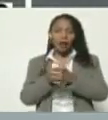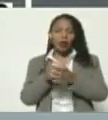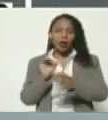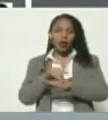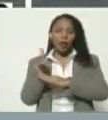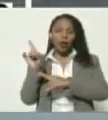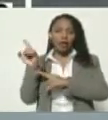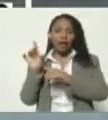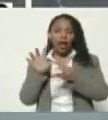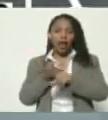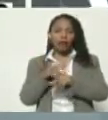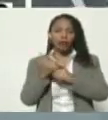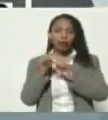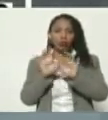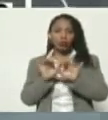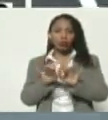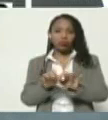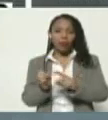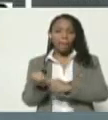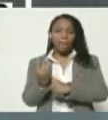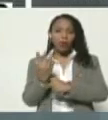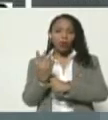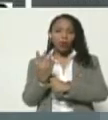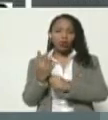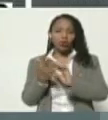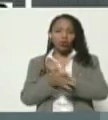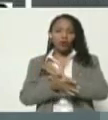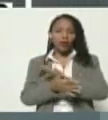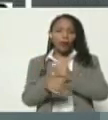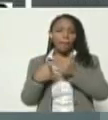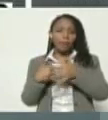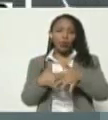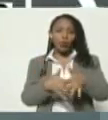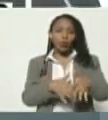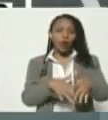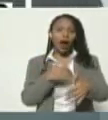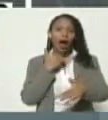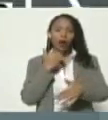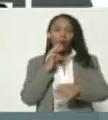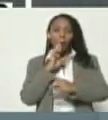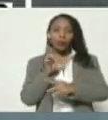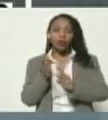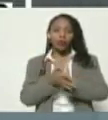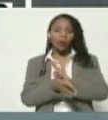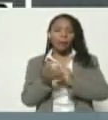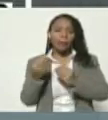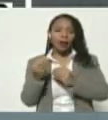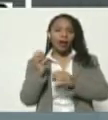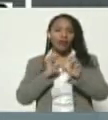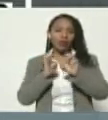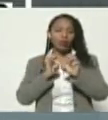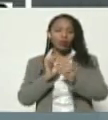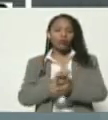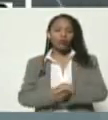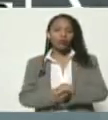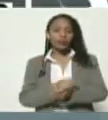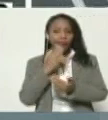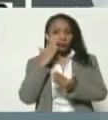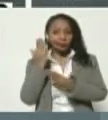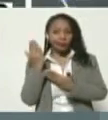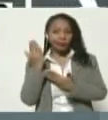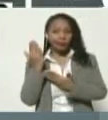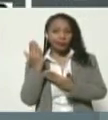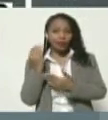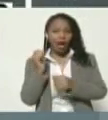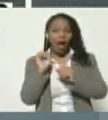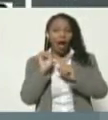en la sala de cómputo que me enviaran, ¿no?, sobre la marcha algún resultado para evaluarlo. Fíjese, a